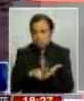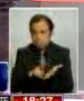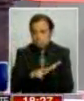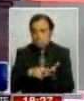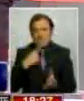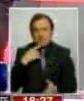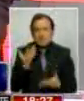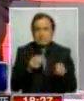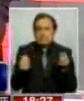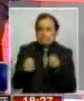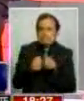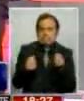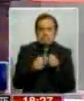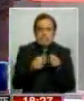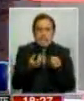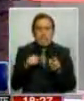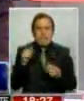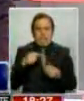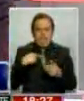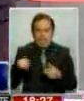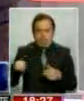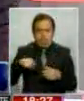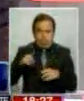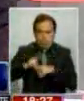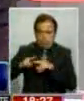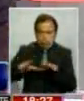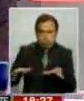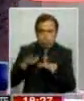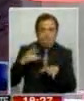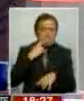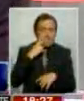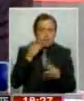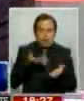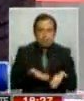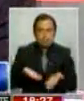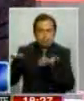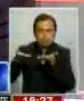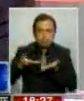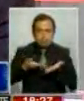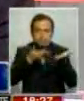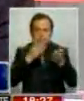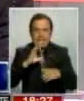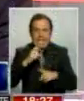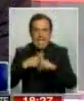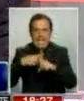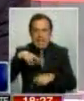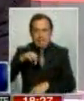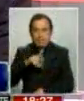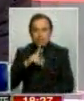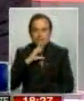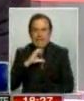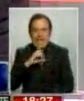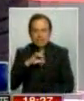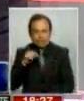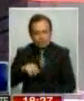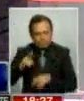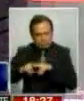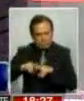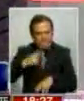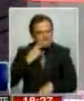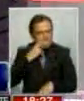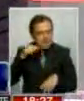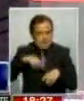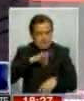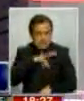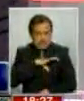es que ¿qué le iba a pasar a las exportaciones, a su producción? Tú bien sabes, digamos, que el porcentaje de producción de vinos en Chile, la gran